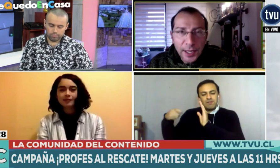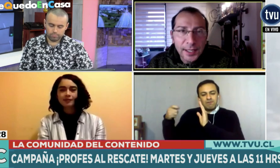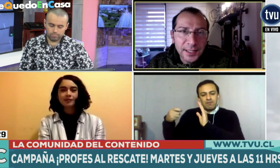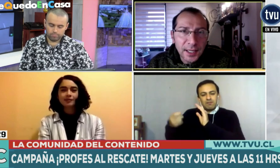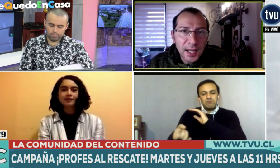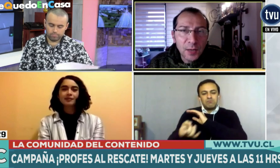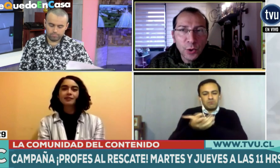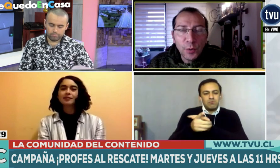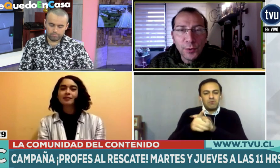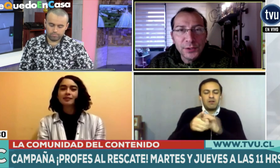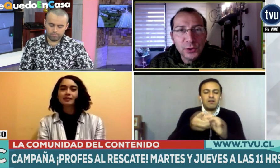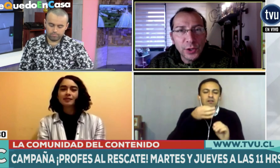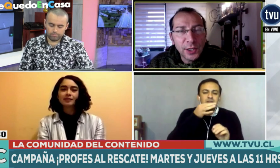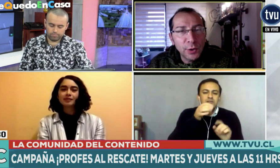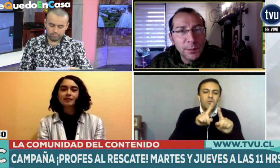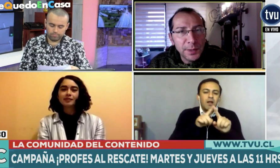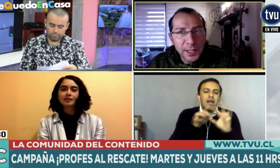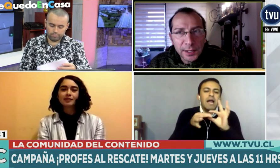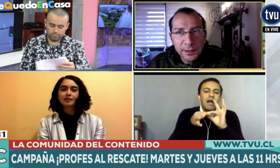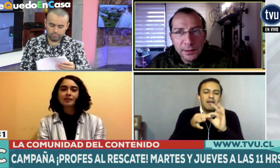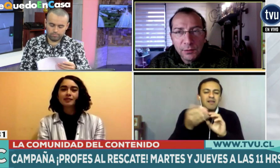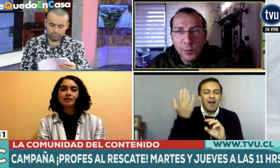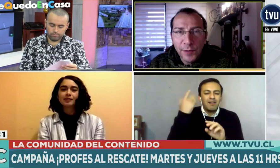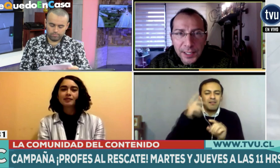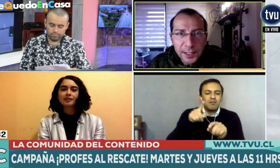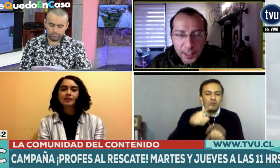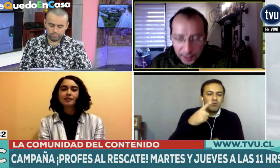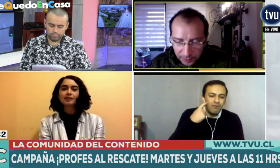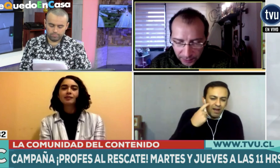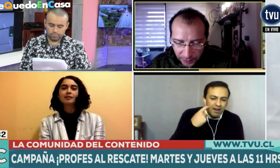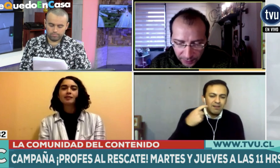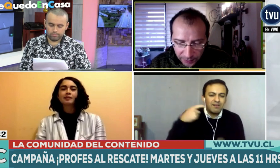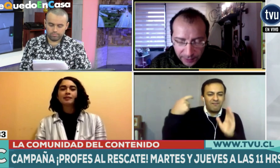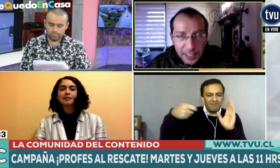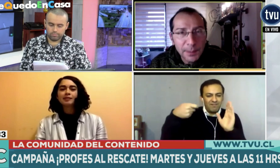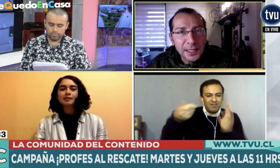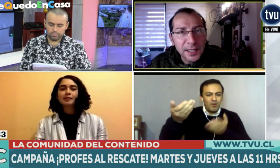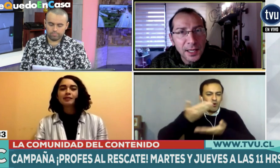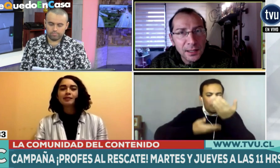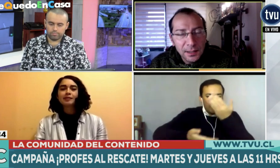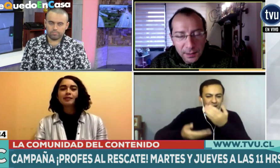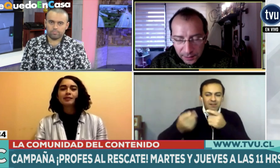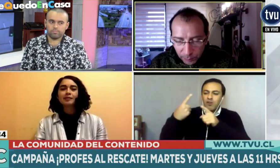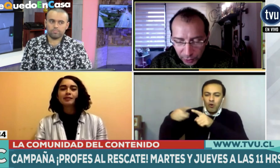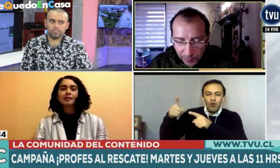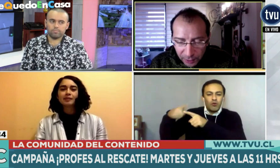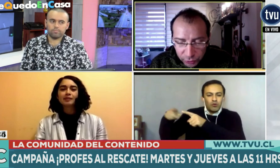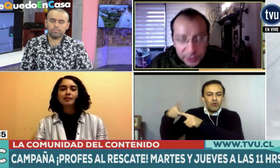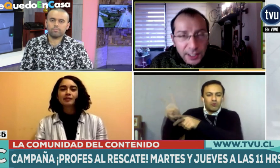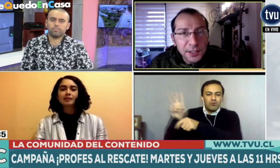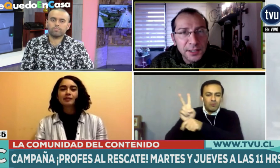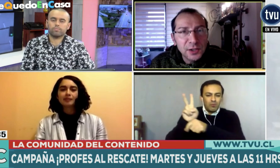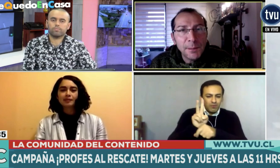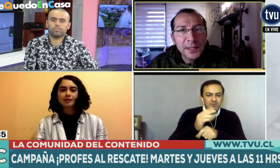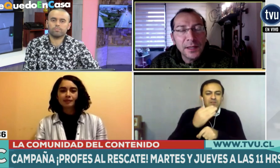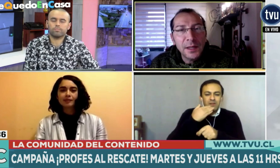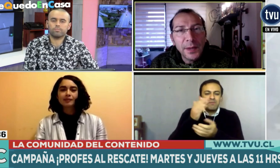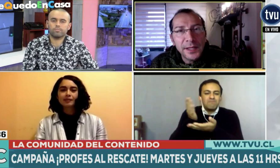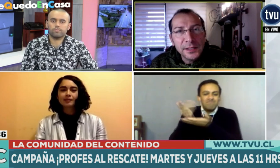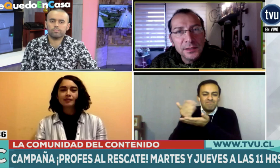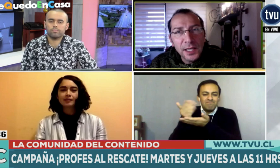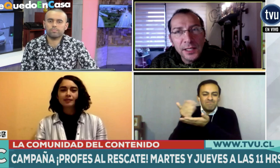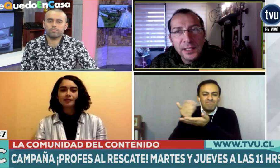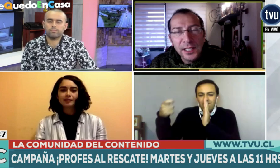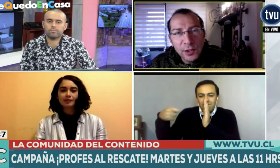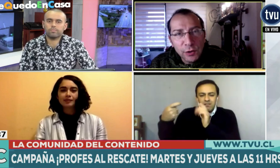Quiero agradecer a cada uno de los profesores que nos envían, como Valesca, el material. Porque me consta que en distintas partes